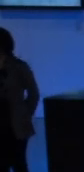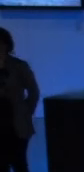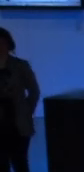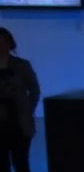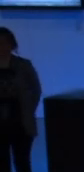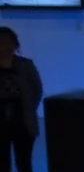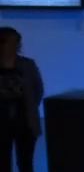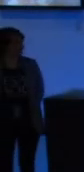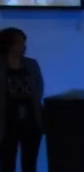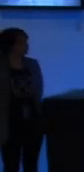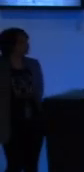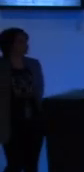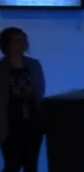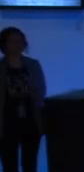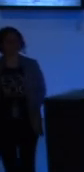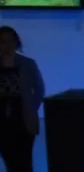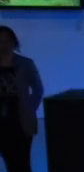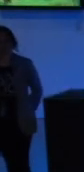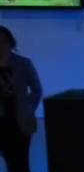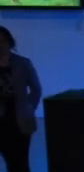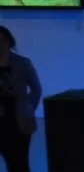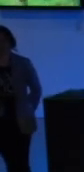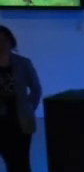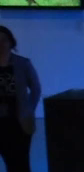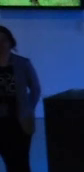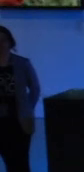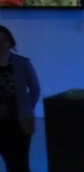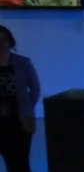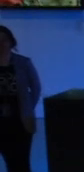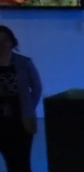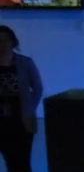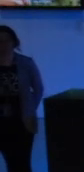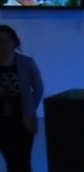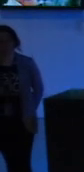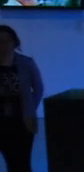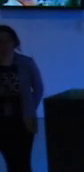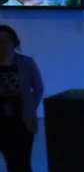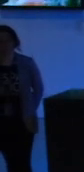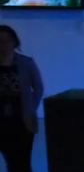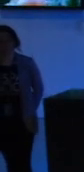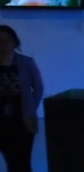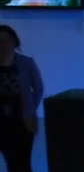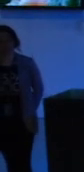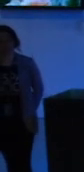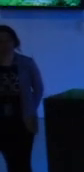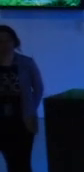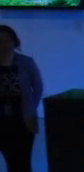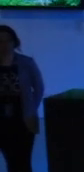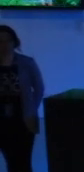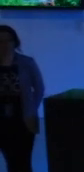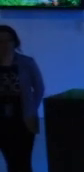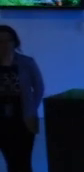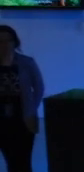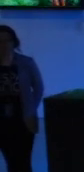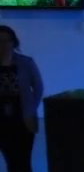a continuación noelia gómez la coordinadora de la fundación don juan de borbón no había encantados de tenerlos aquí y al final finalmente que nos interesa escuchar a